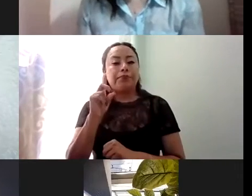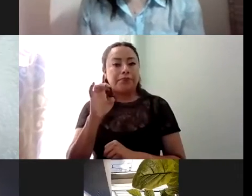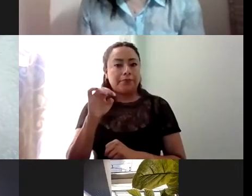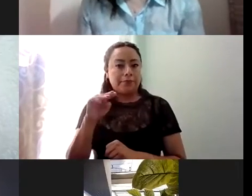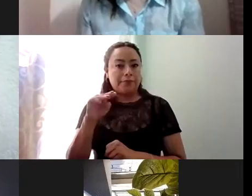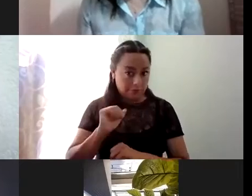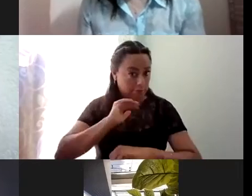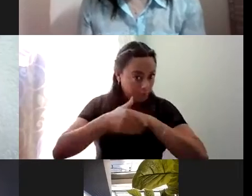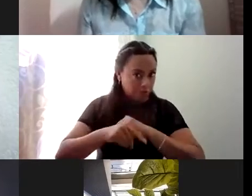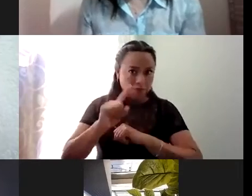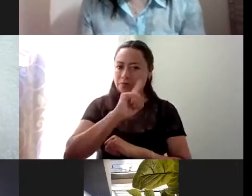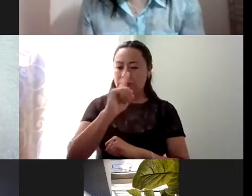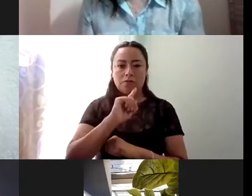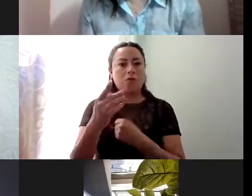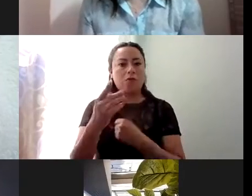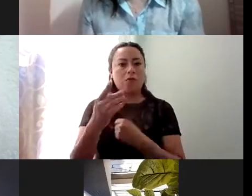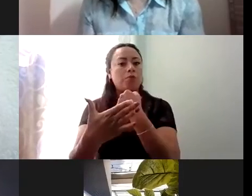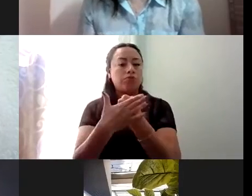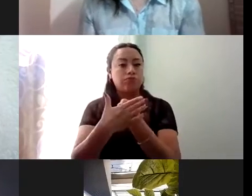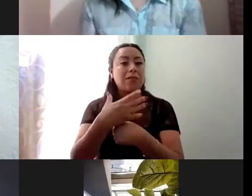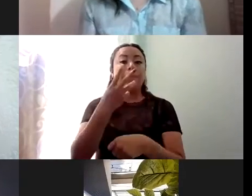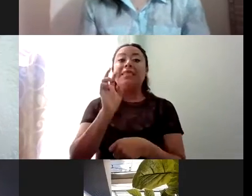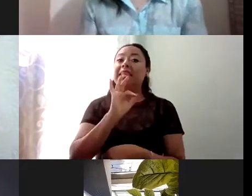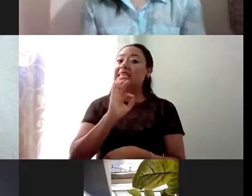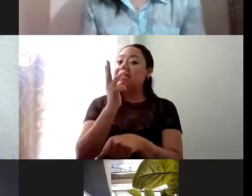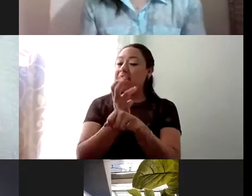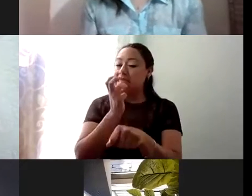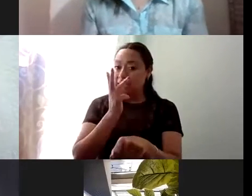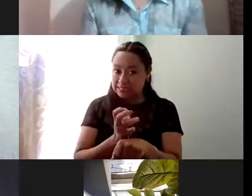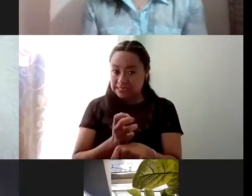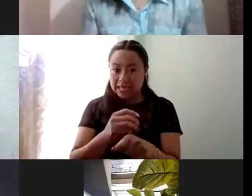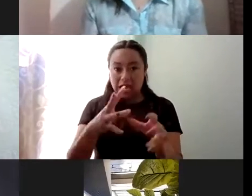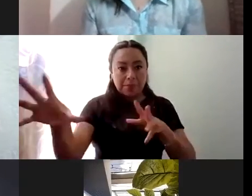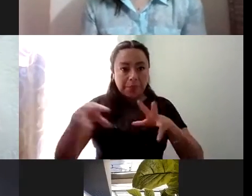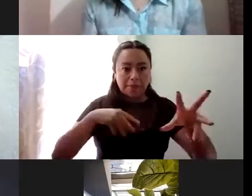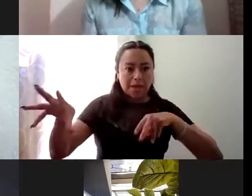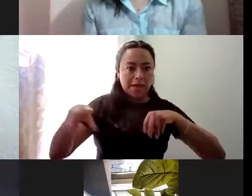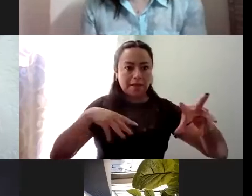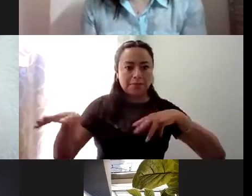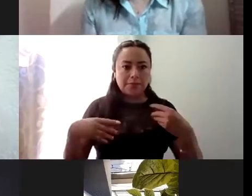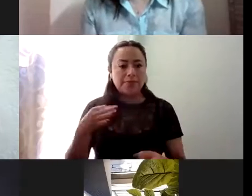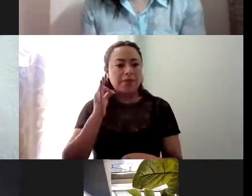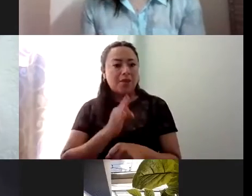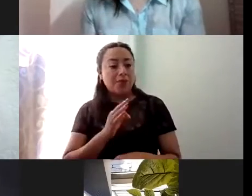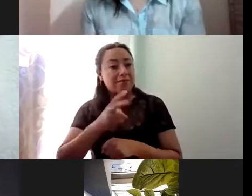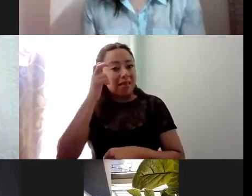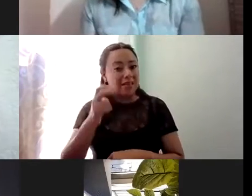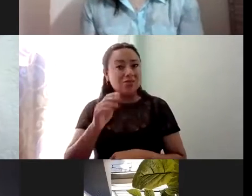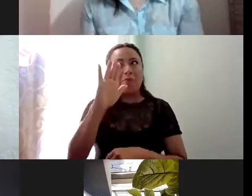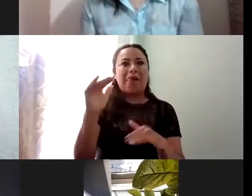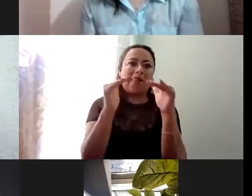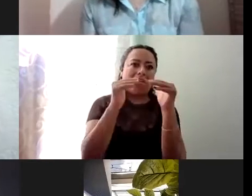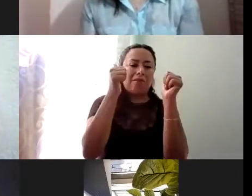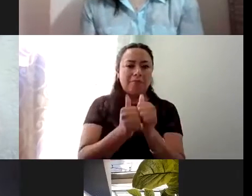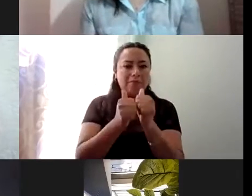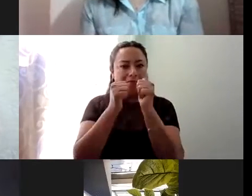aparentemente pues viene una tercera ola de contagios y esto pues generaría nuevamente más encierros, ¿no? Entonces,